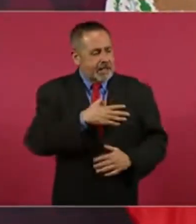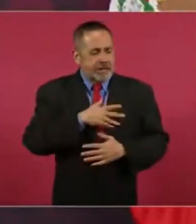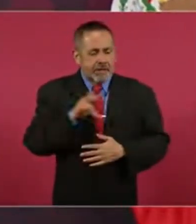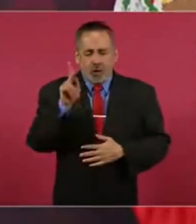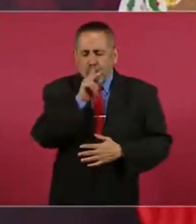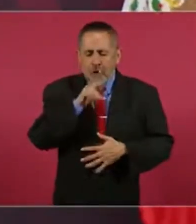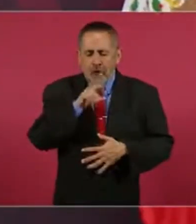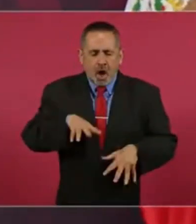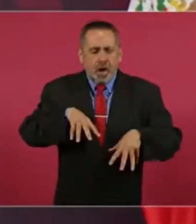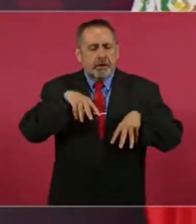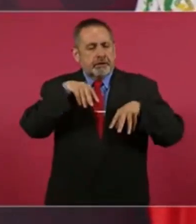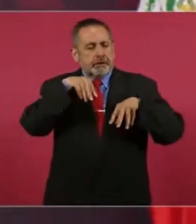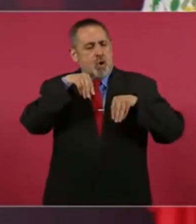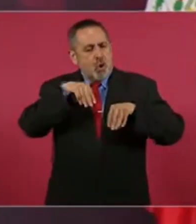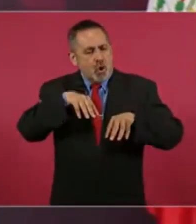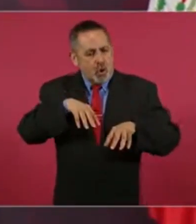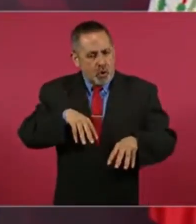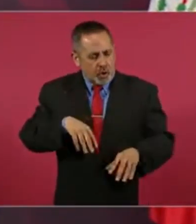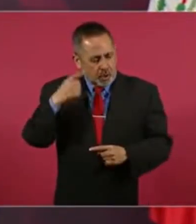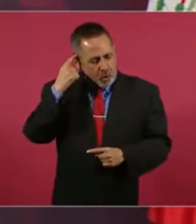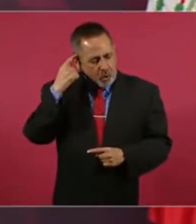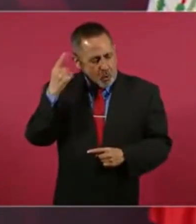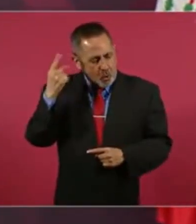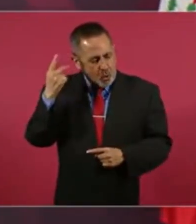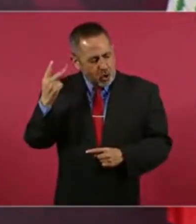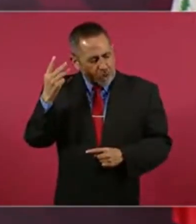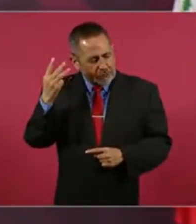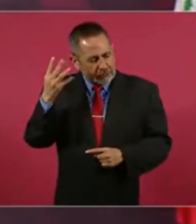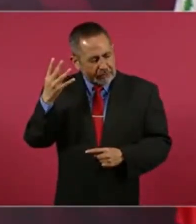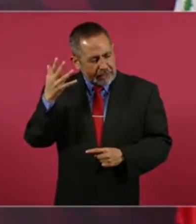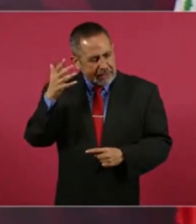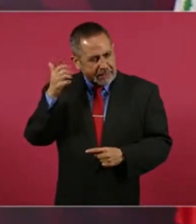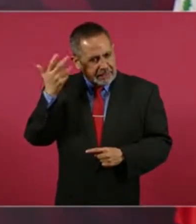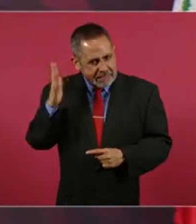profundo, no cuenta hasta 10,